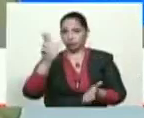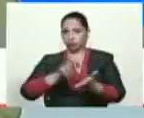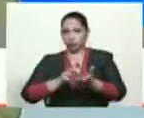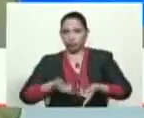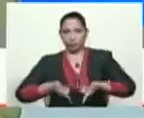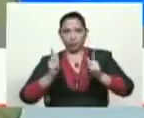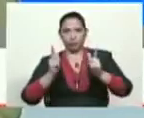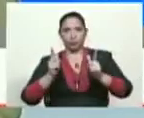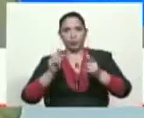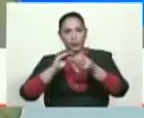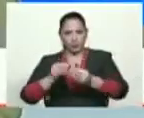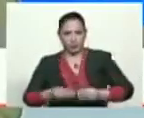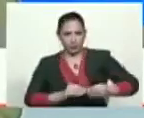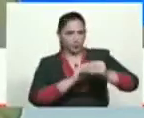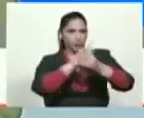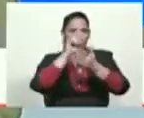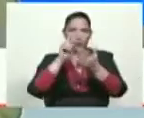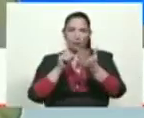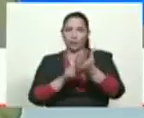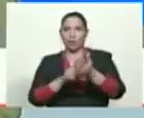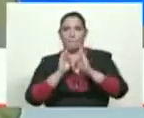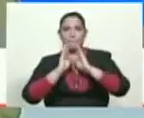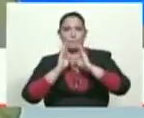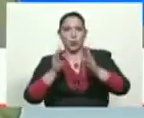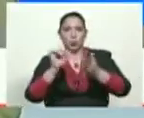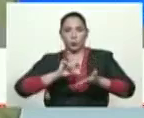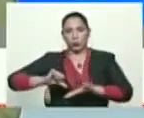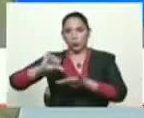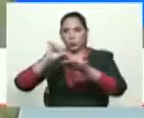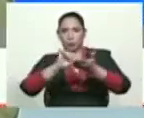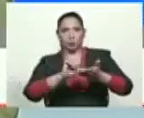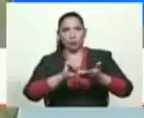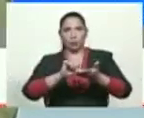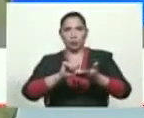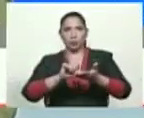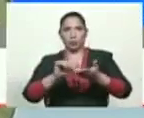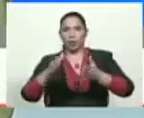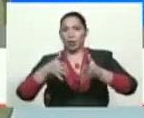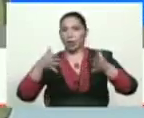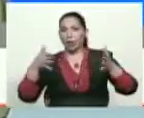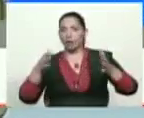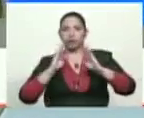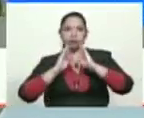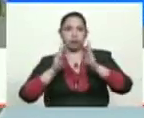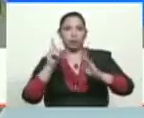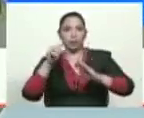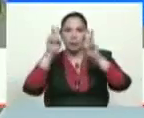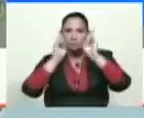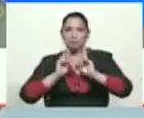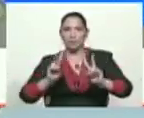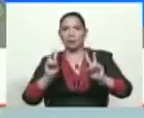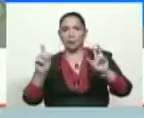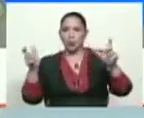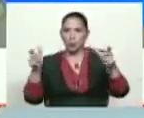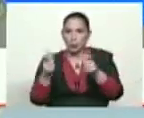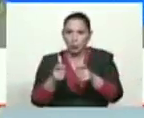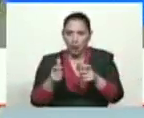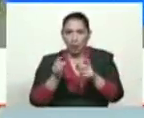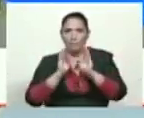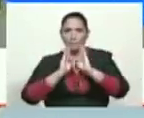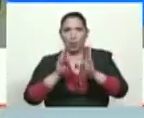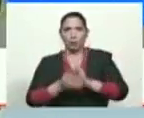recuperar de manera integral la realidad de las ciudades con énfasis las grandes arterias viales y también las arterias pequeñas